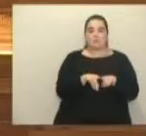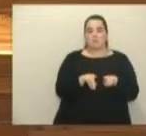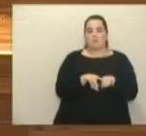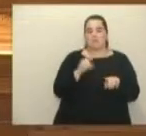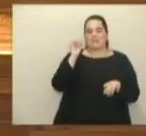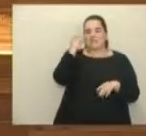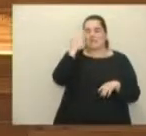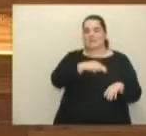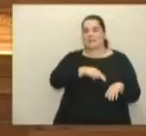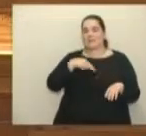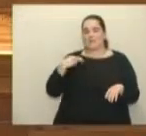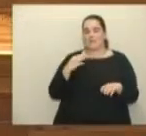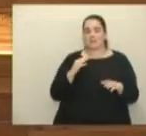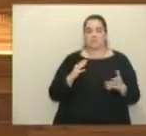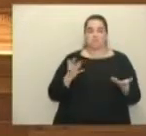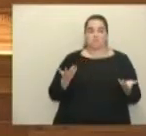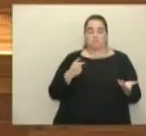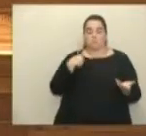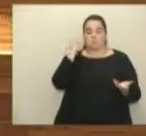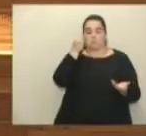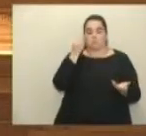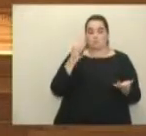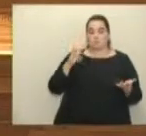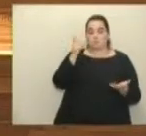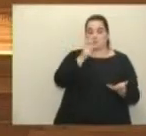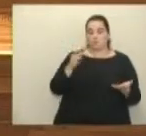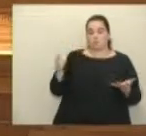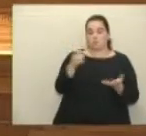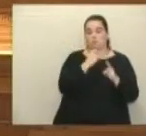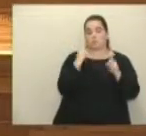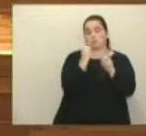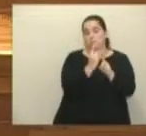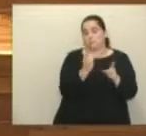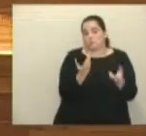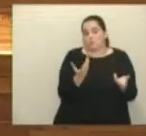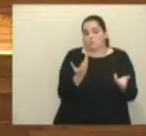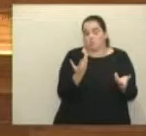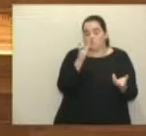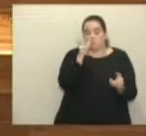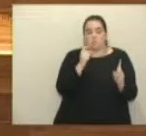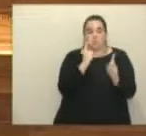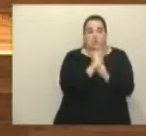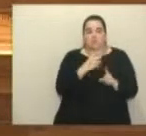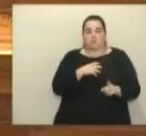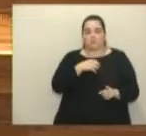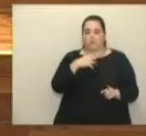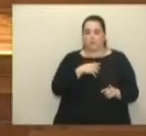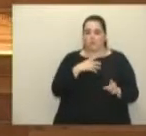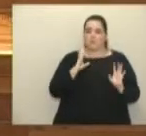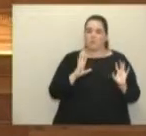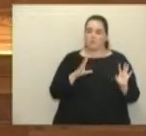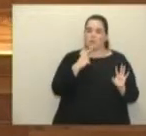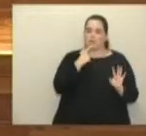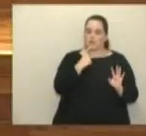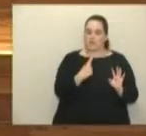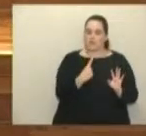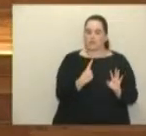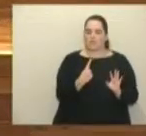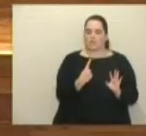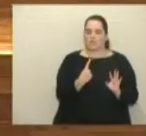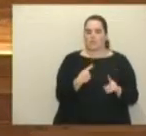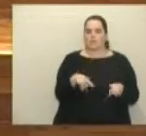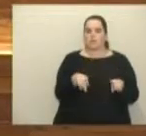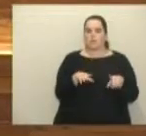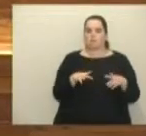nadie en este momento puede oponerse. Pero señalando esto, señalando